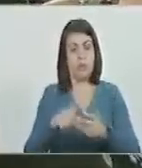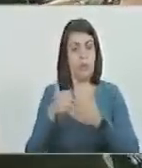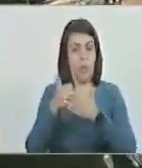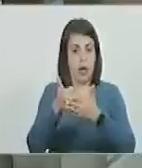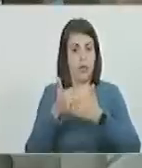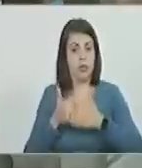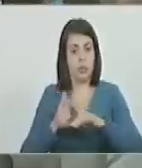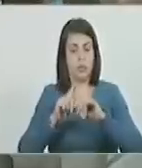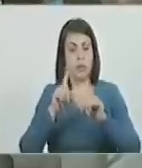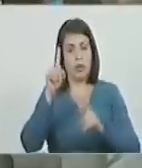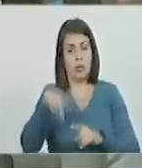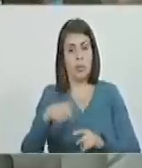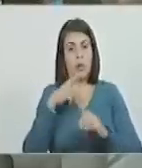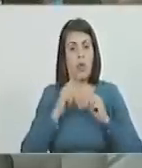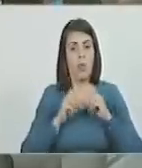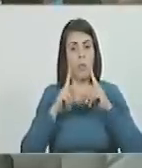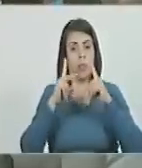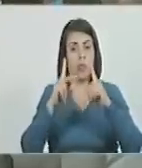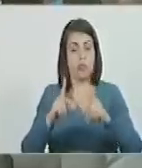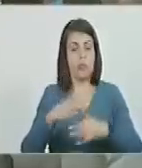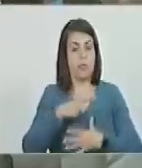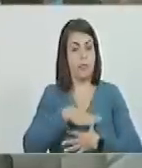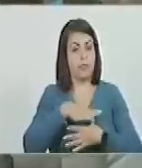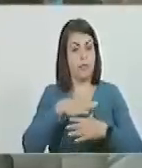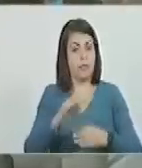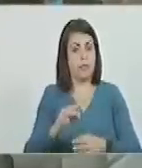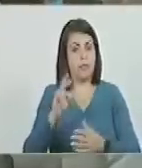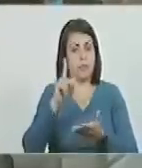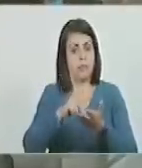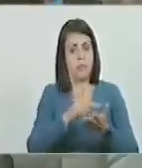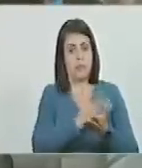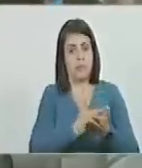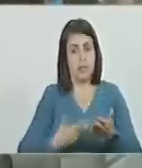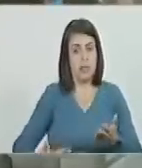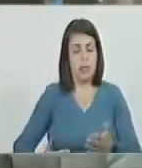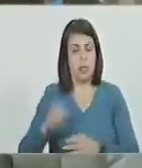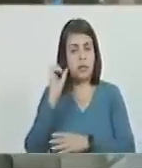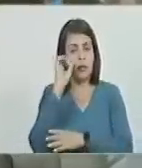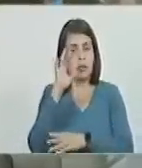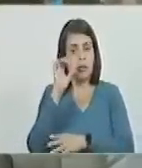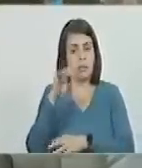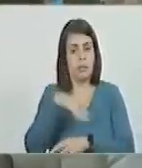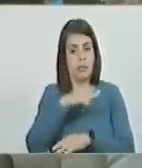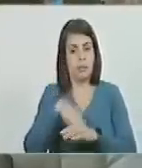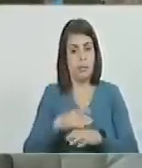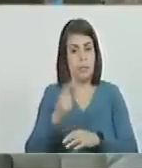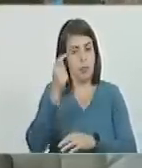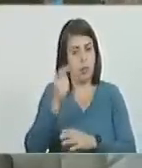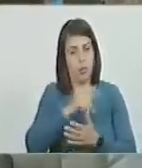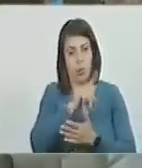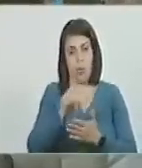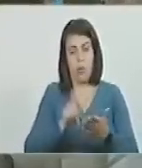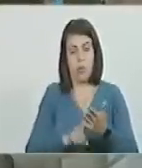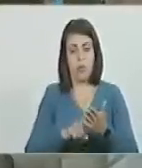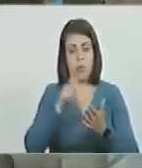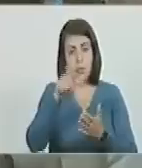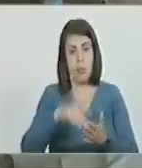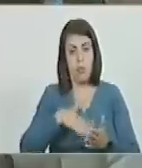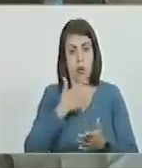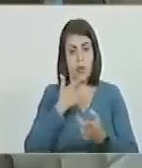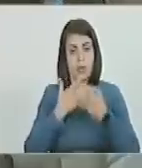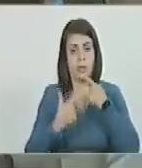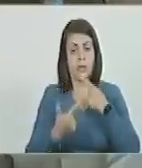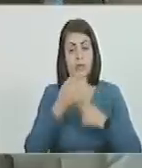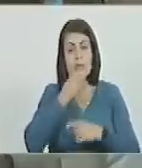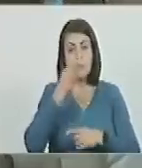pero además una oportunidad interesante, presidente, colegas parlamentarios, de que este ciudadano pueda hablar sobre